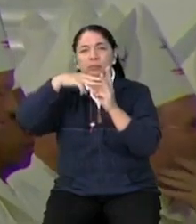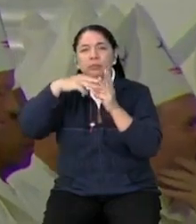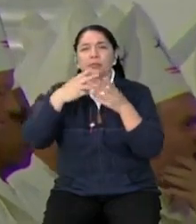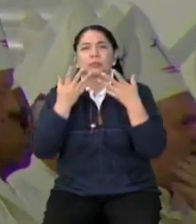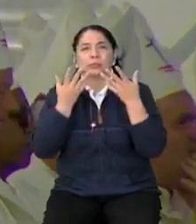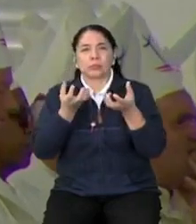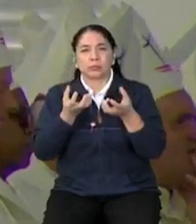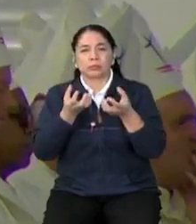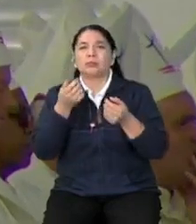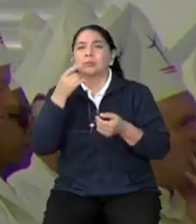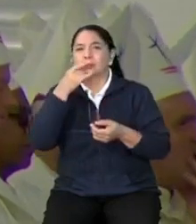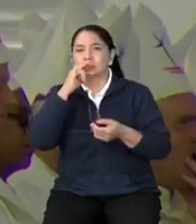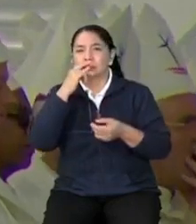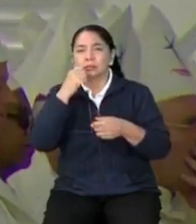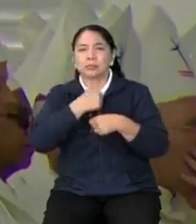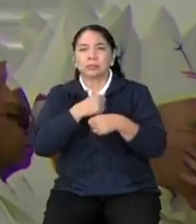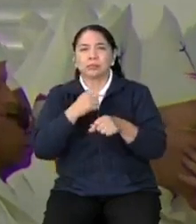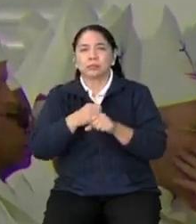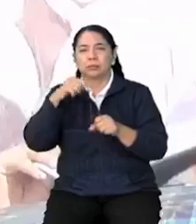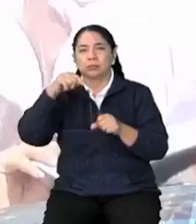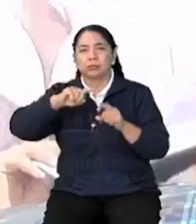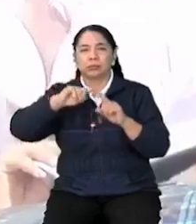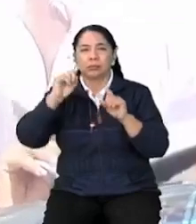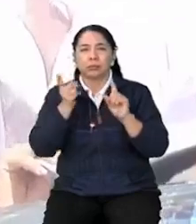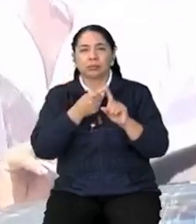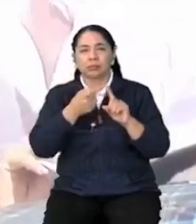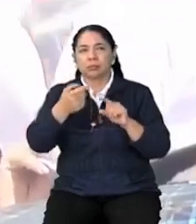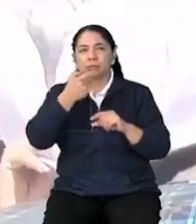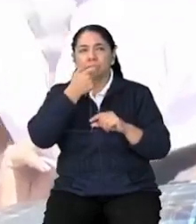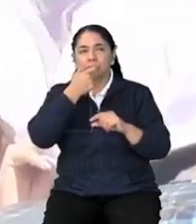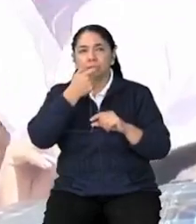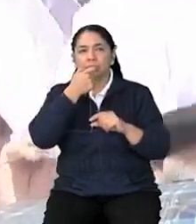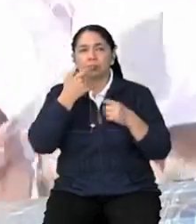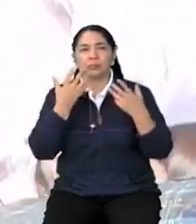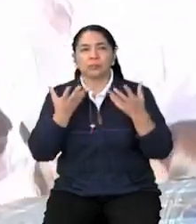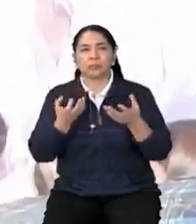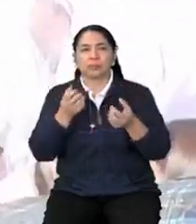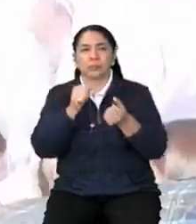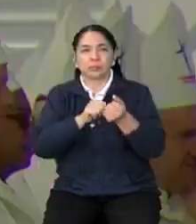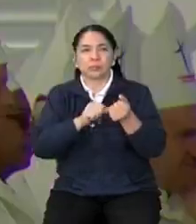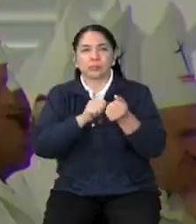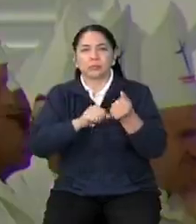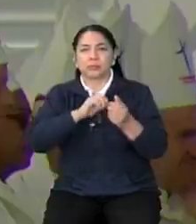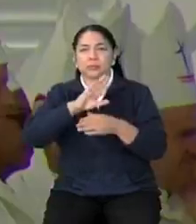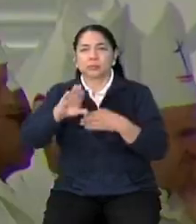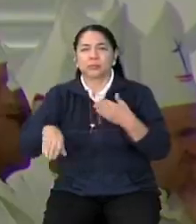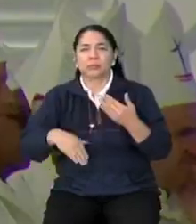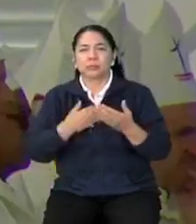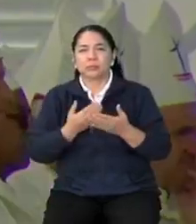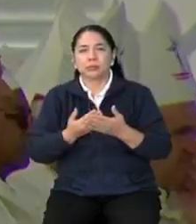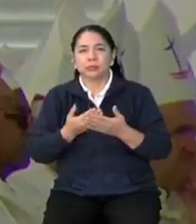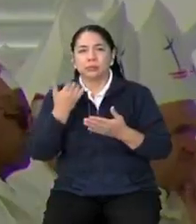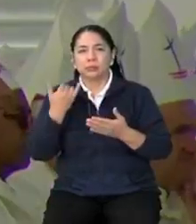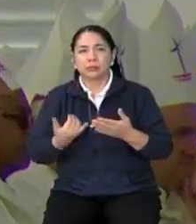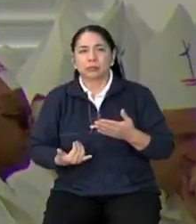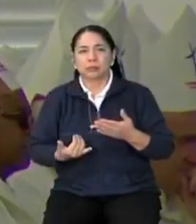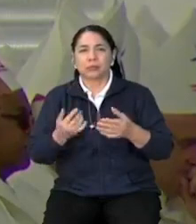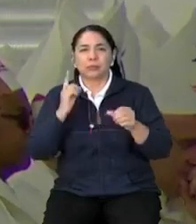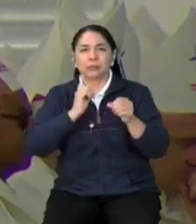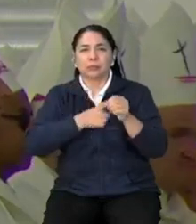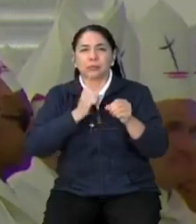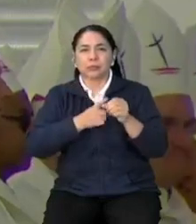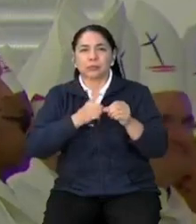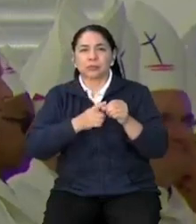hoy hacen su primera comunión queridos hermanos todos hoy quito